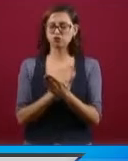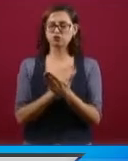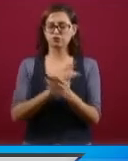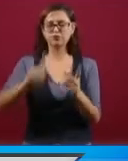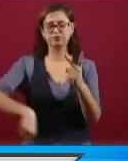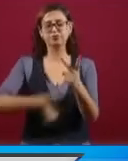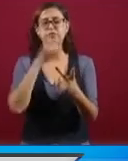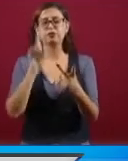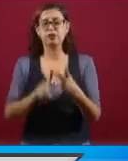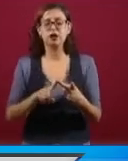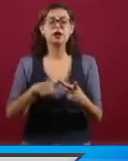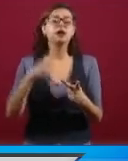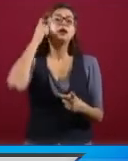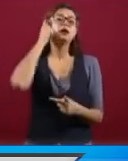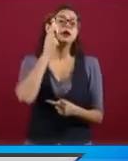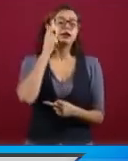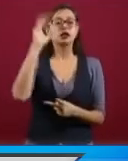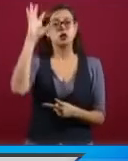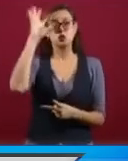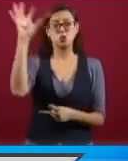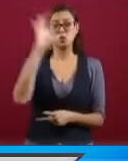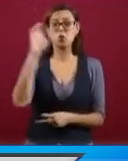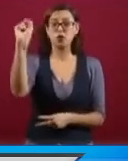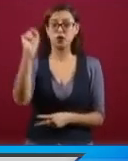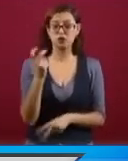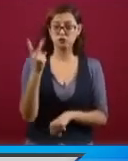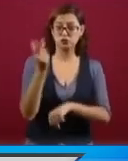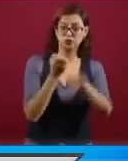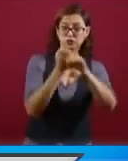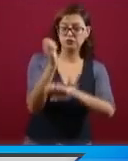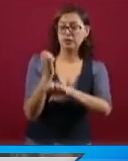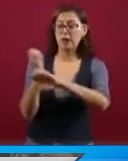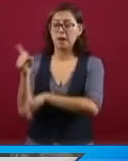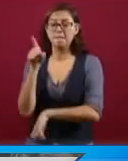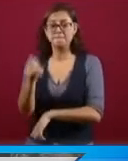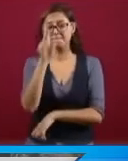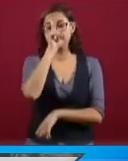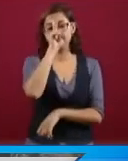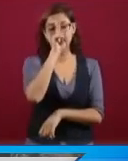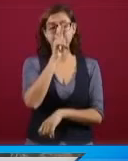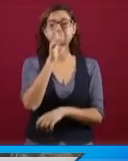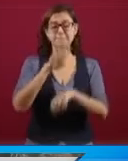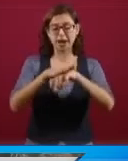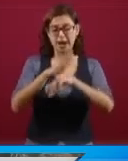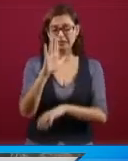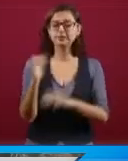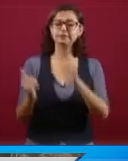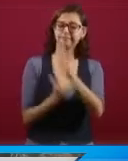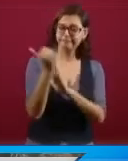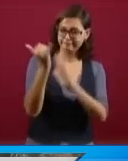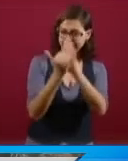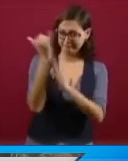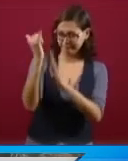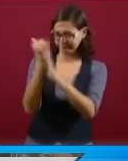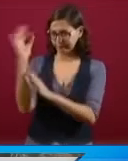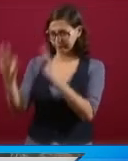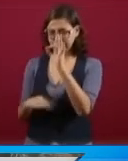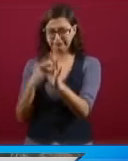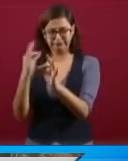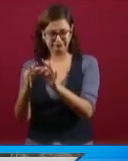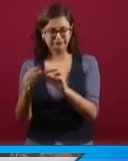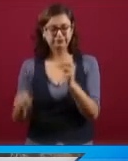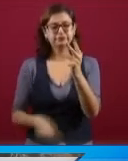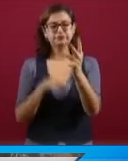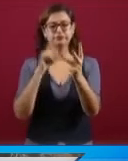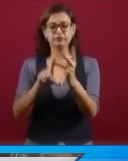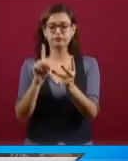reconstrucción. Sobre el avance de la reconstrucción, la recepción es de 186,000 viviendas afectadas en 2 estados. Durante la transición se realizó un